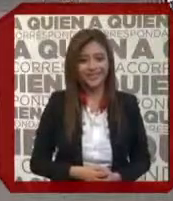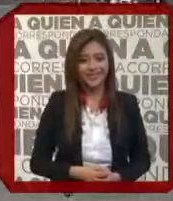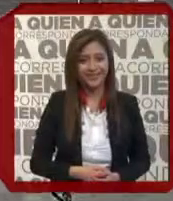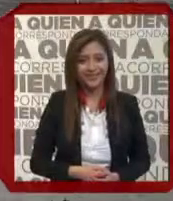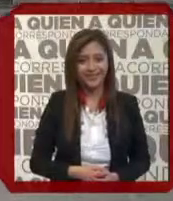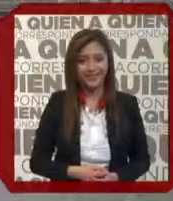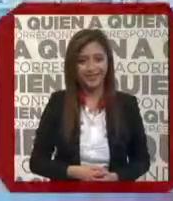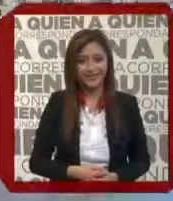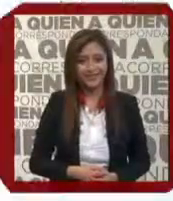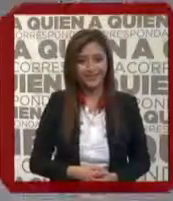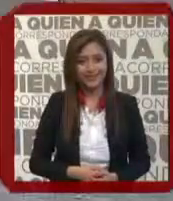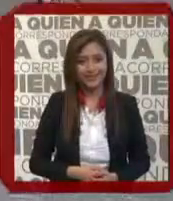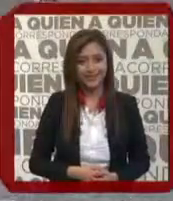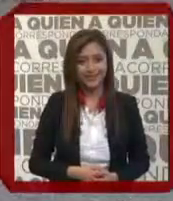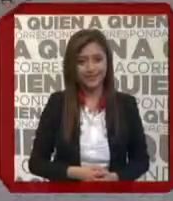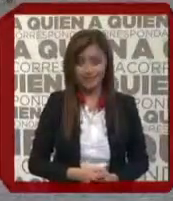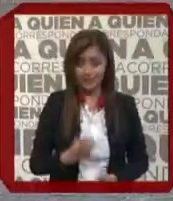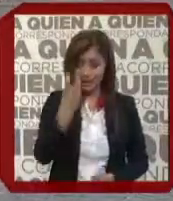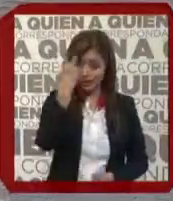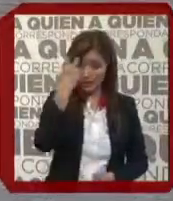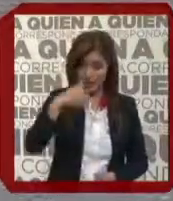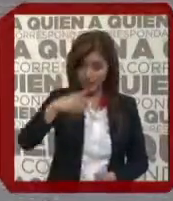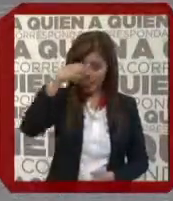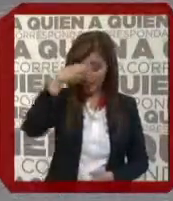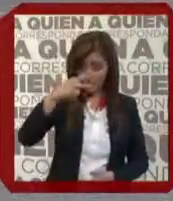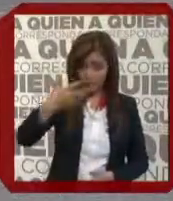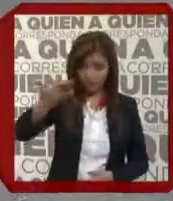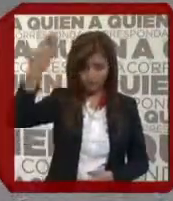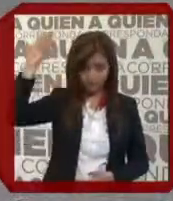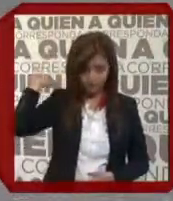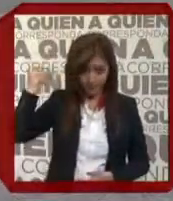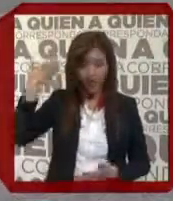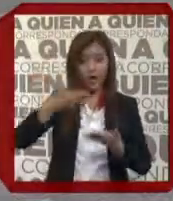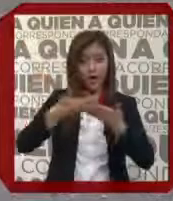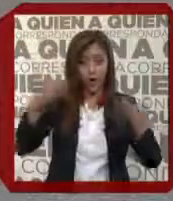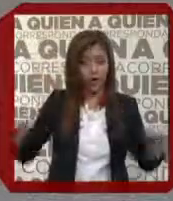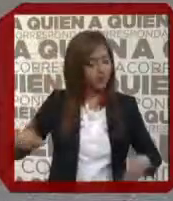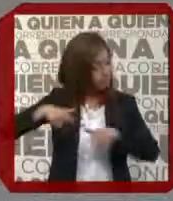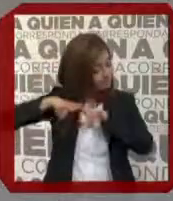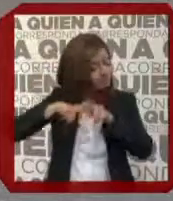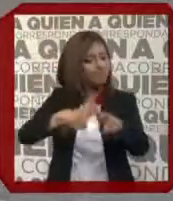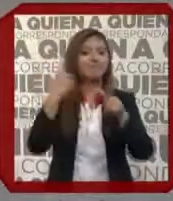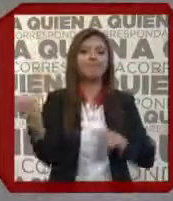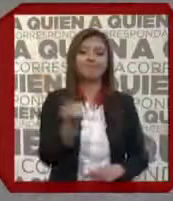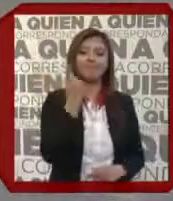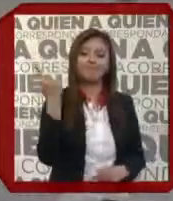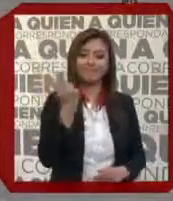Este es el México de ayer, el de hoy, el de siempre.